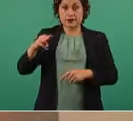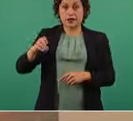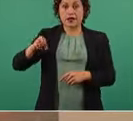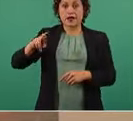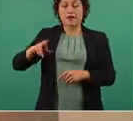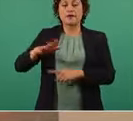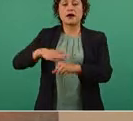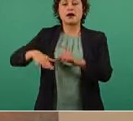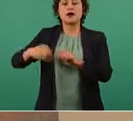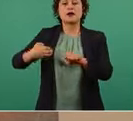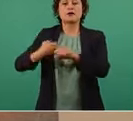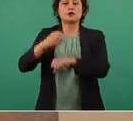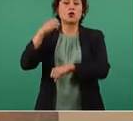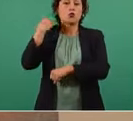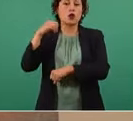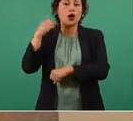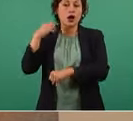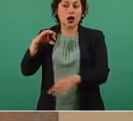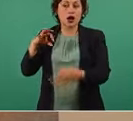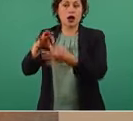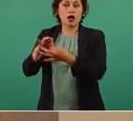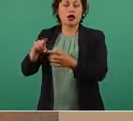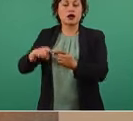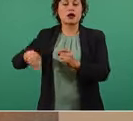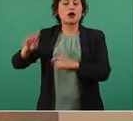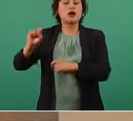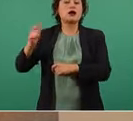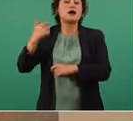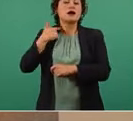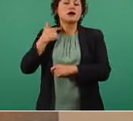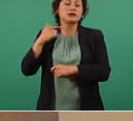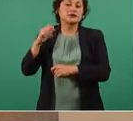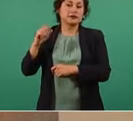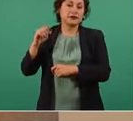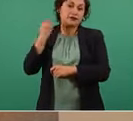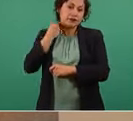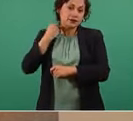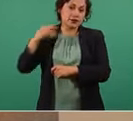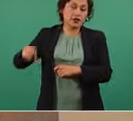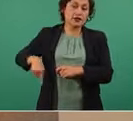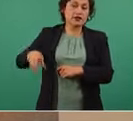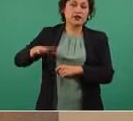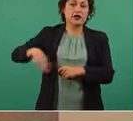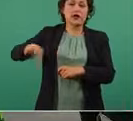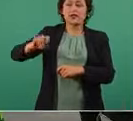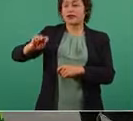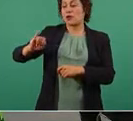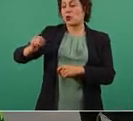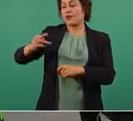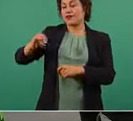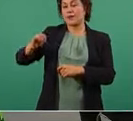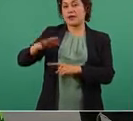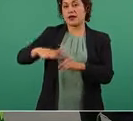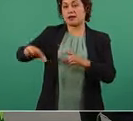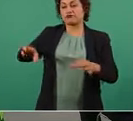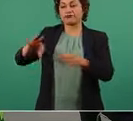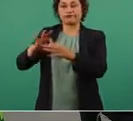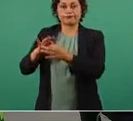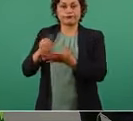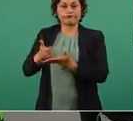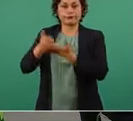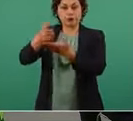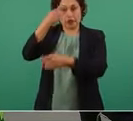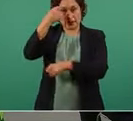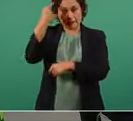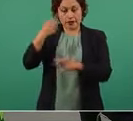de Oaxaca y la Vicefiscalía de las Regiones del Istmo de Tehuantepec para ayudar en todo lo que se refiere a la